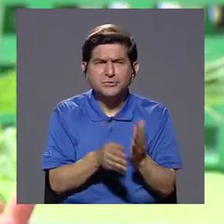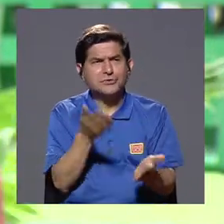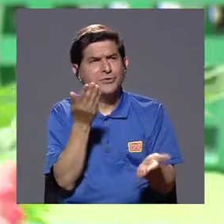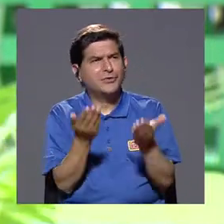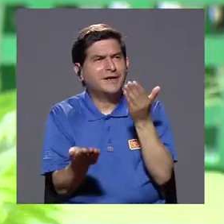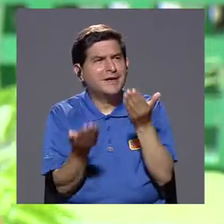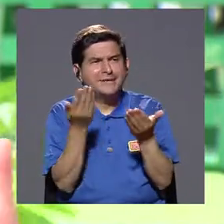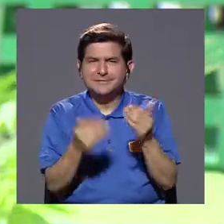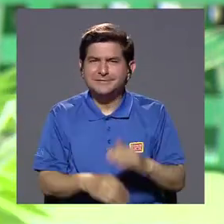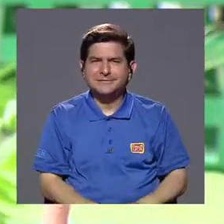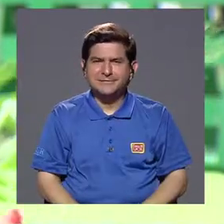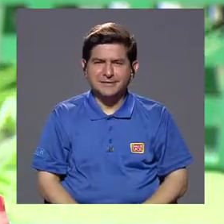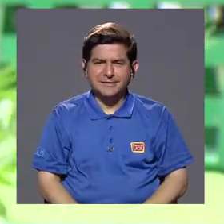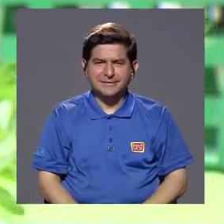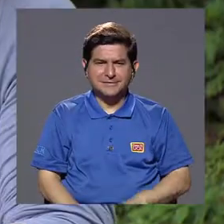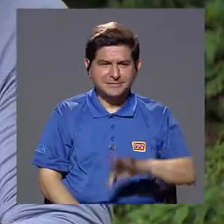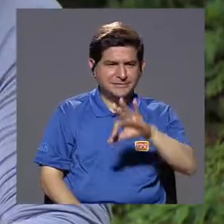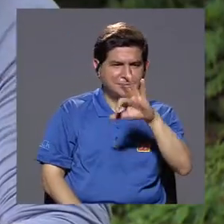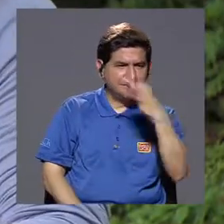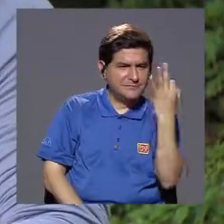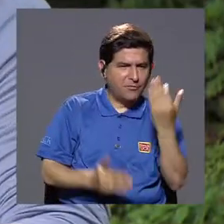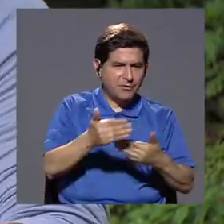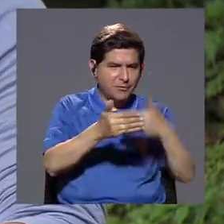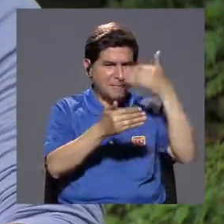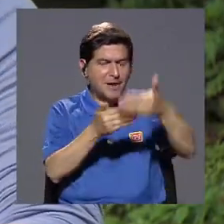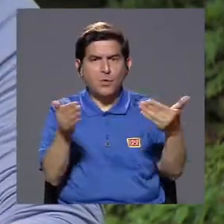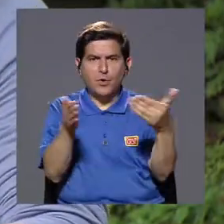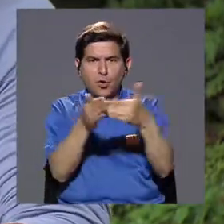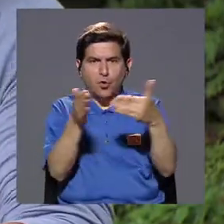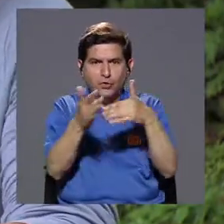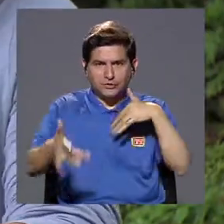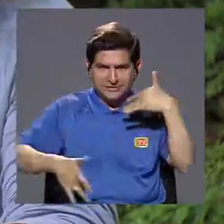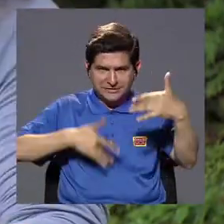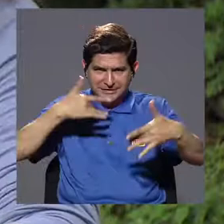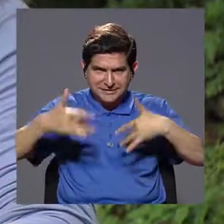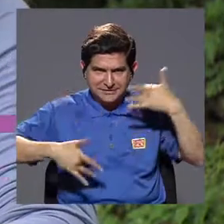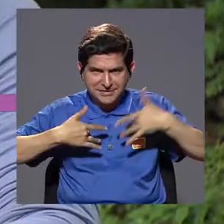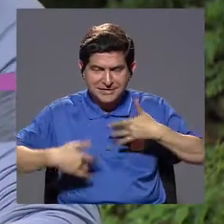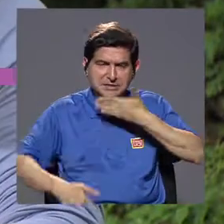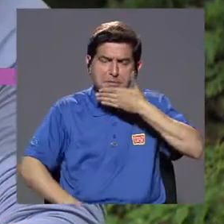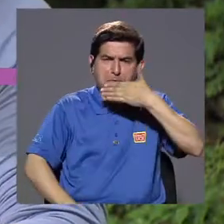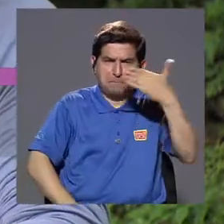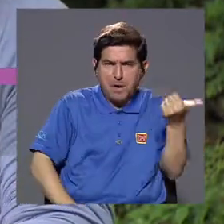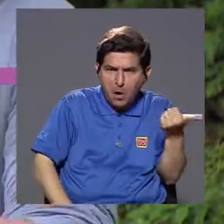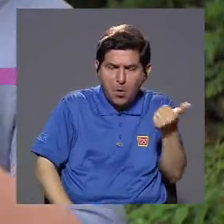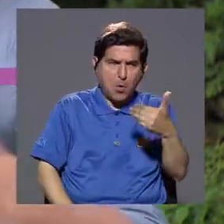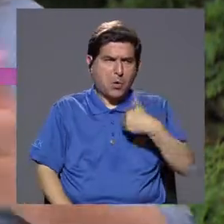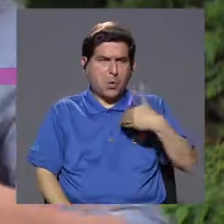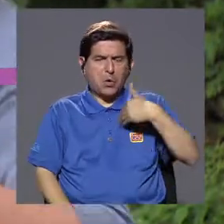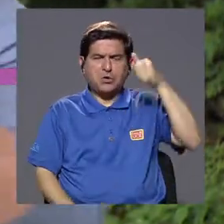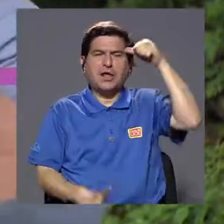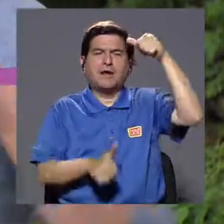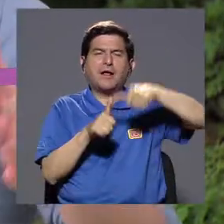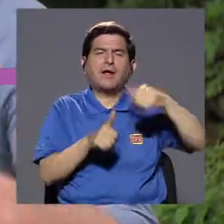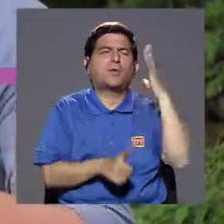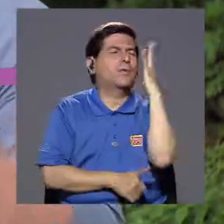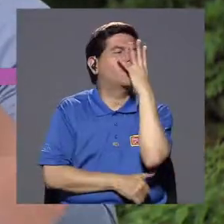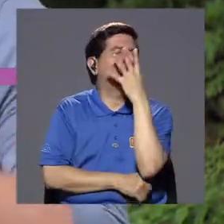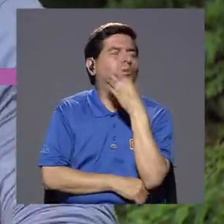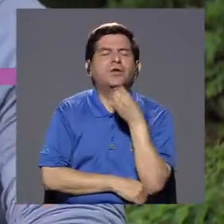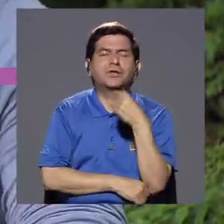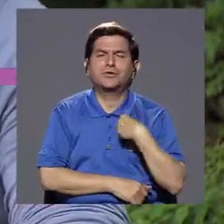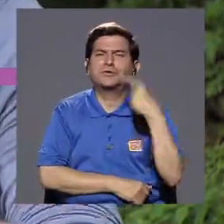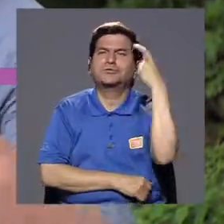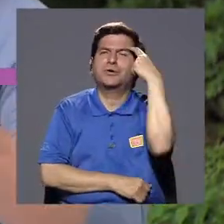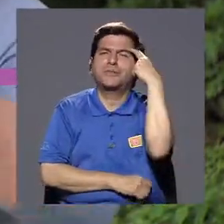para después ya nuevamente sentirnos mejor obtener recuerdos bonitos por ejemplo me imagino el árbol de verdad que hemos